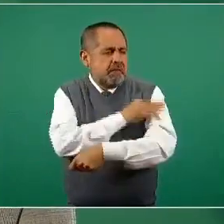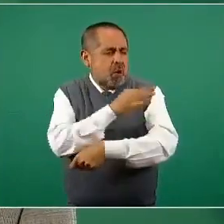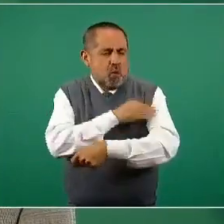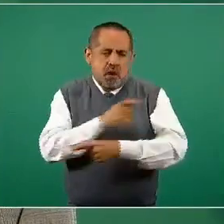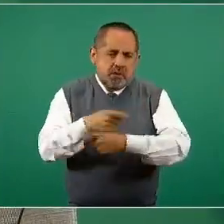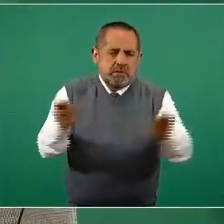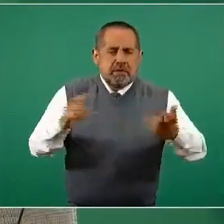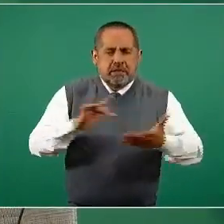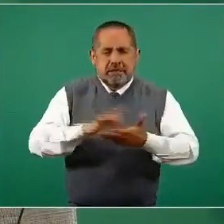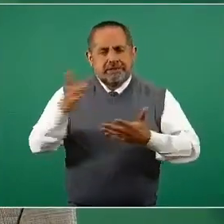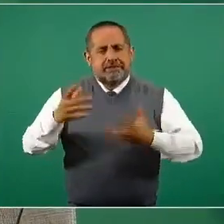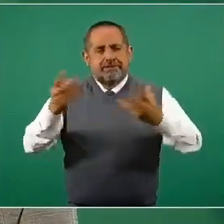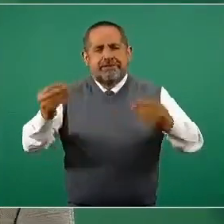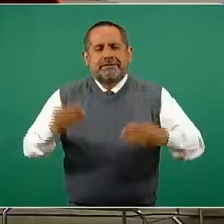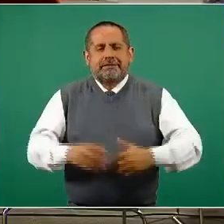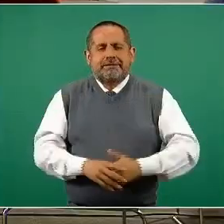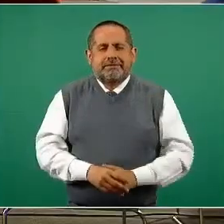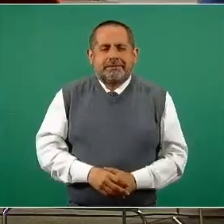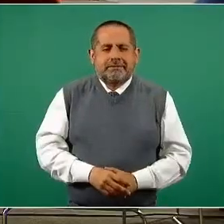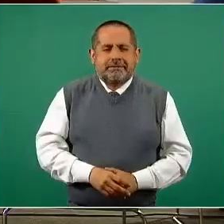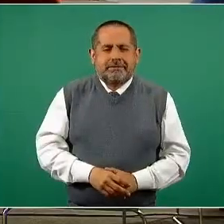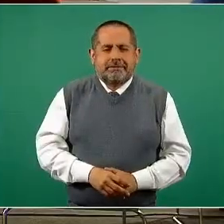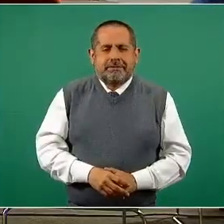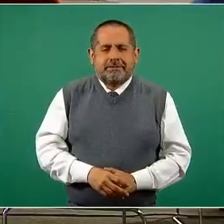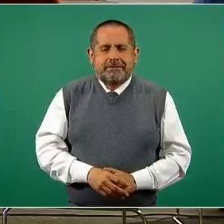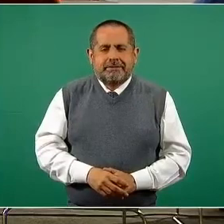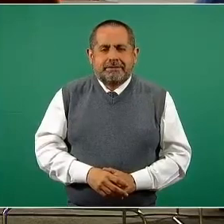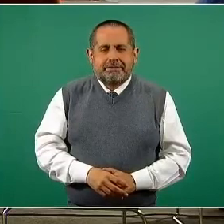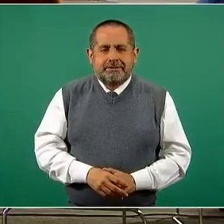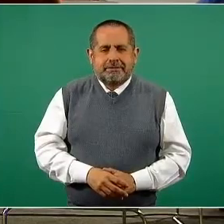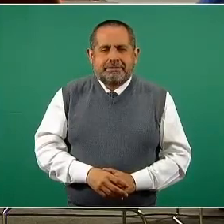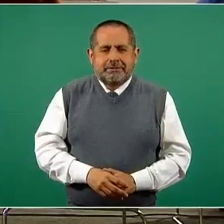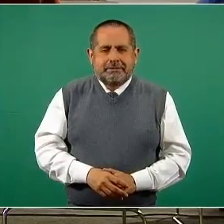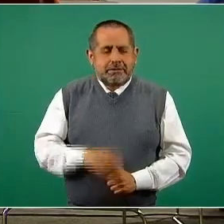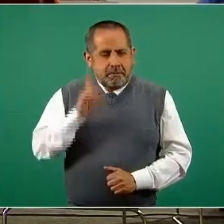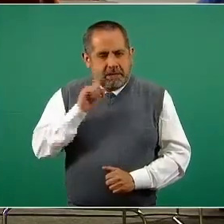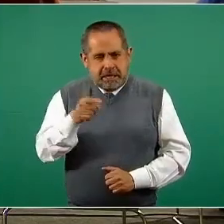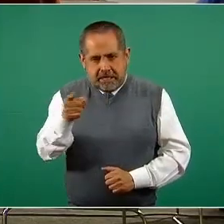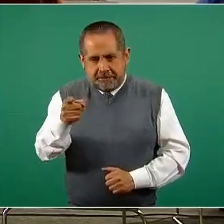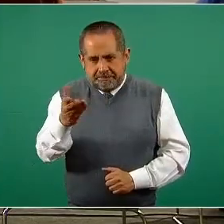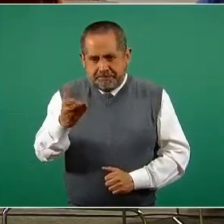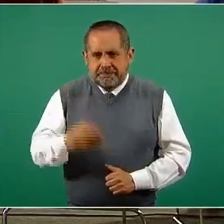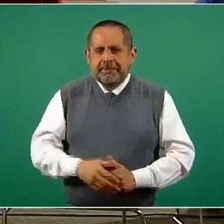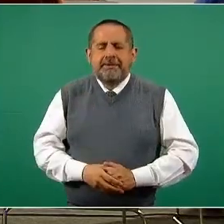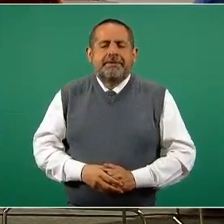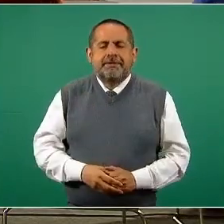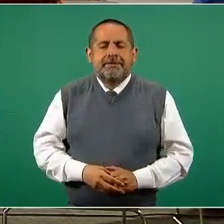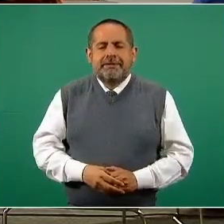vacunación. Muchas gracias. Gracias. Empezamos mañana con Miguel.